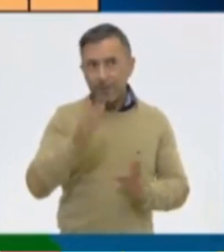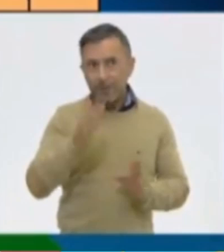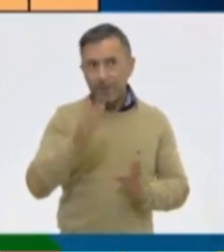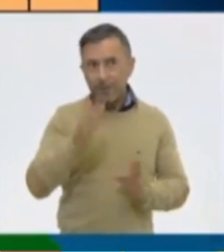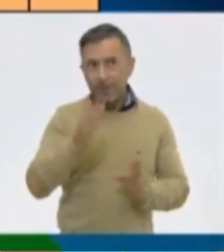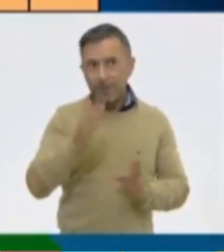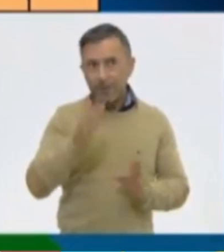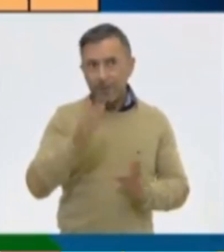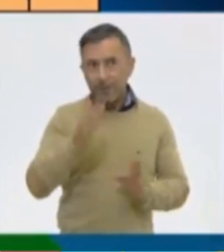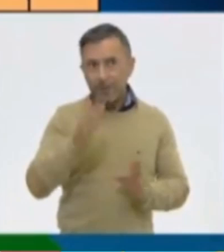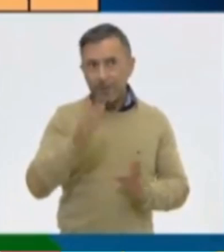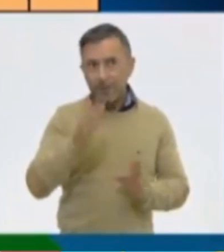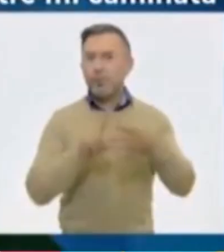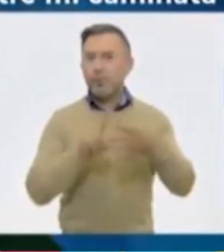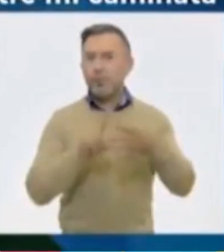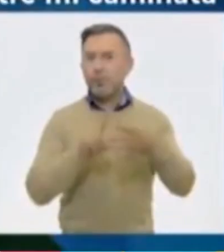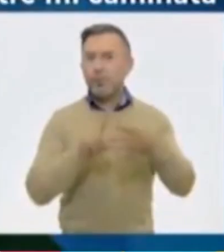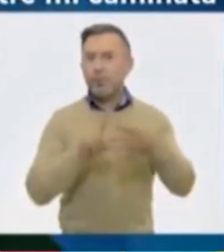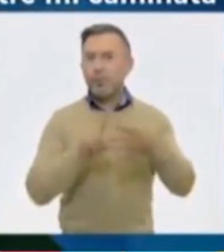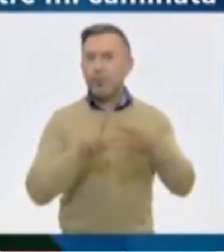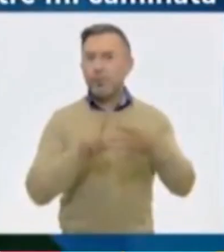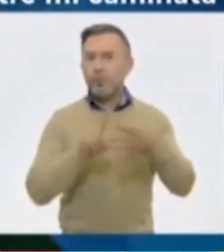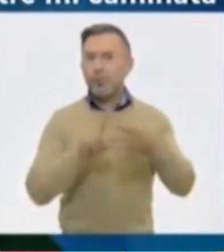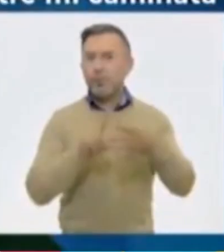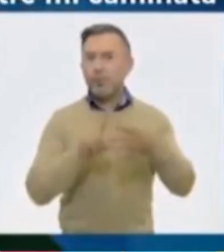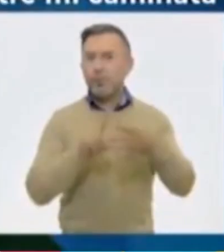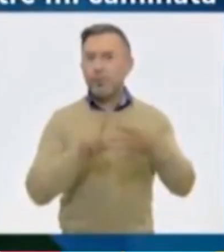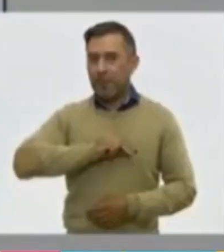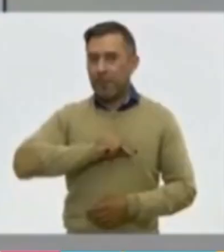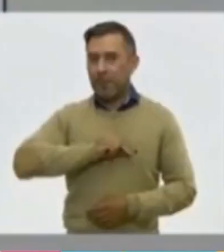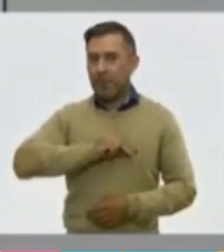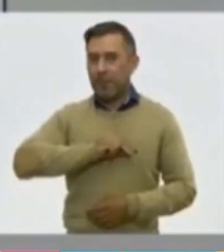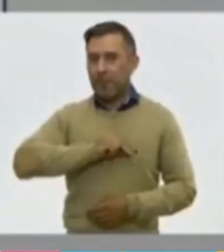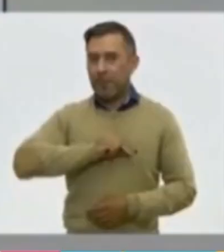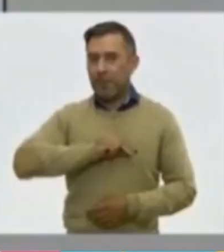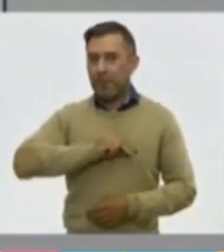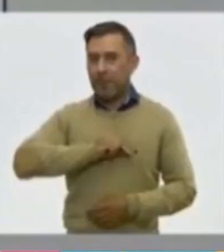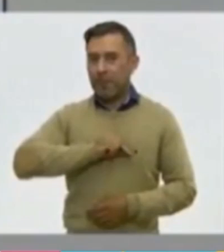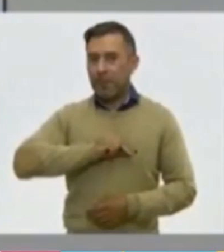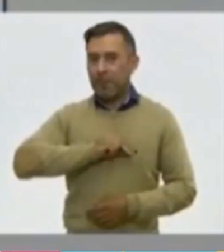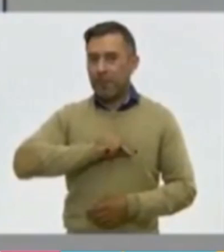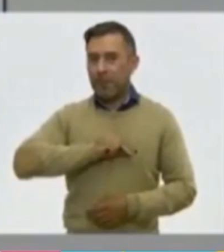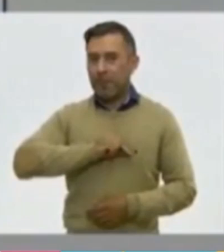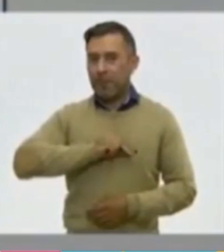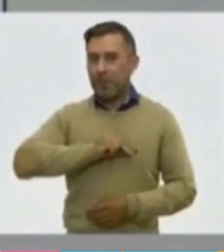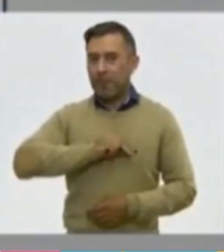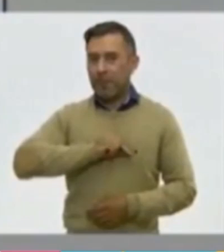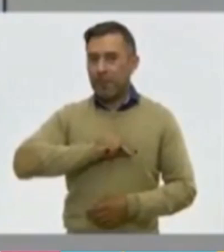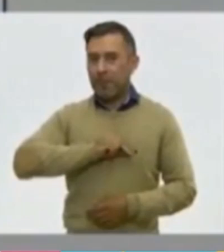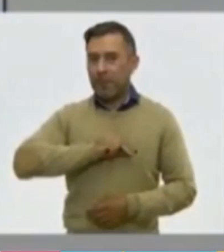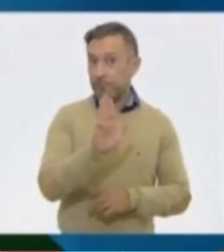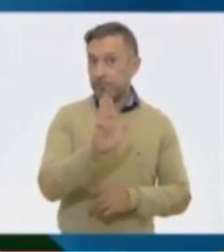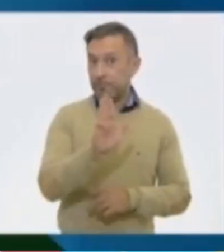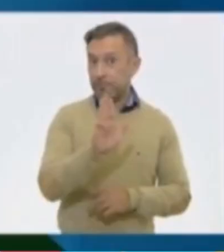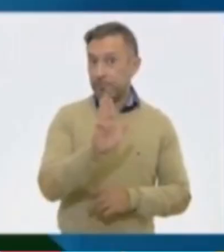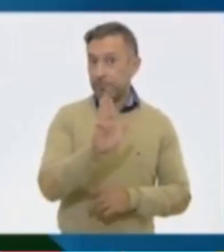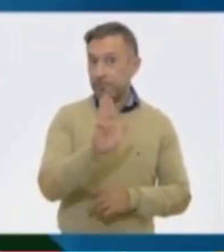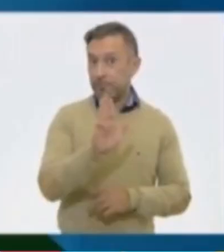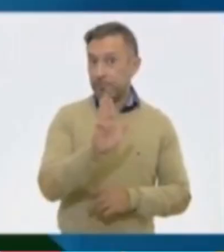día y tenemos la distancia recorrida. Contestemos las siguientes preguntas. Por cada respuesta correcta se ganarán una